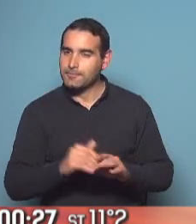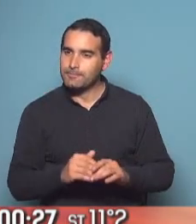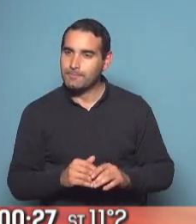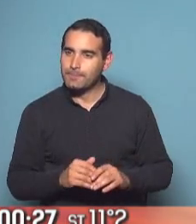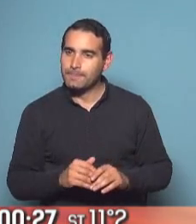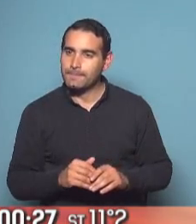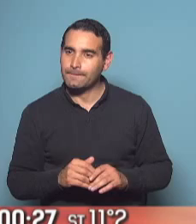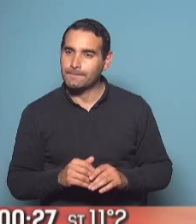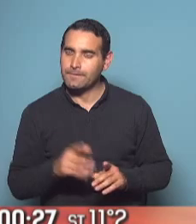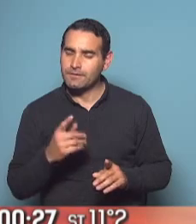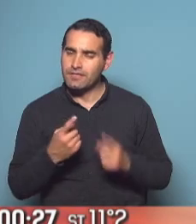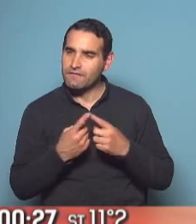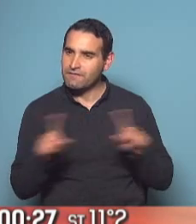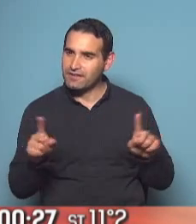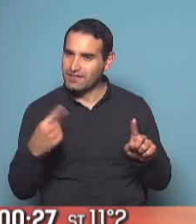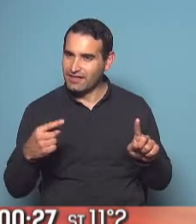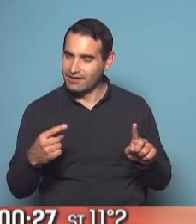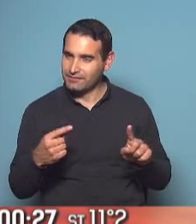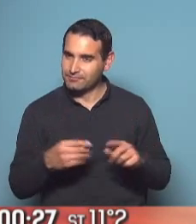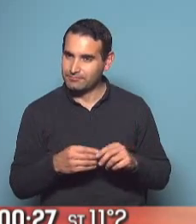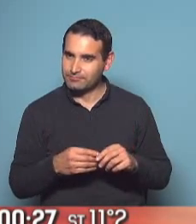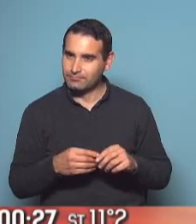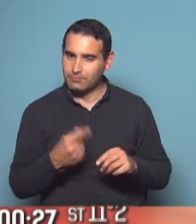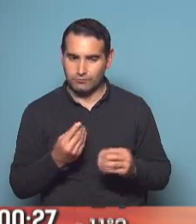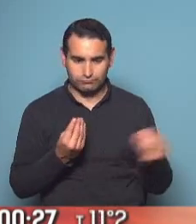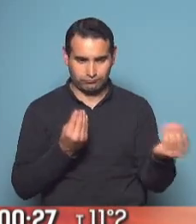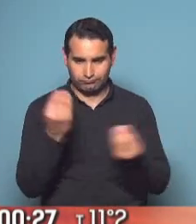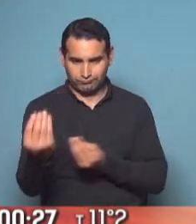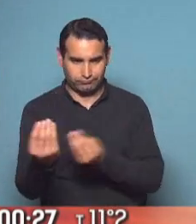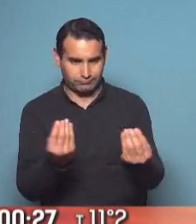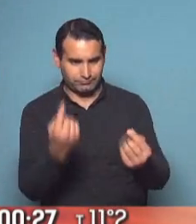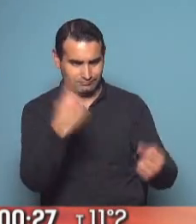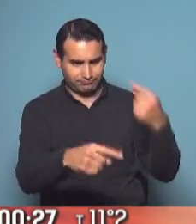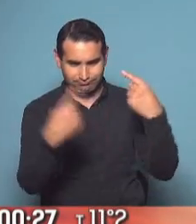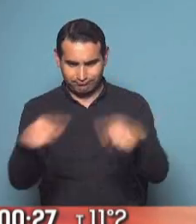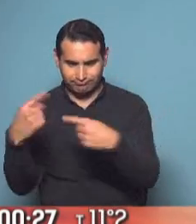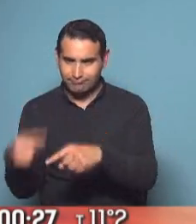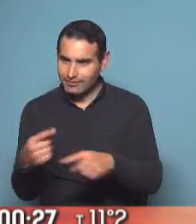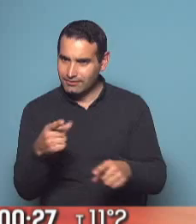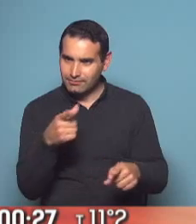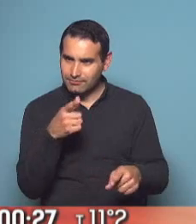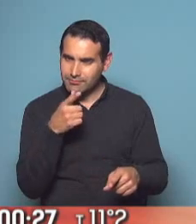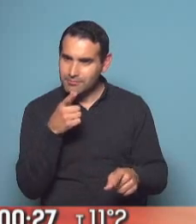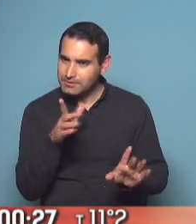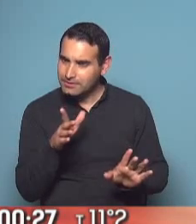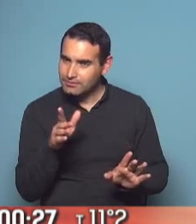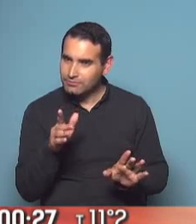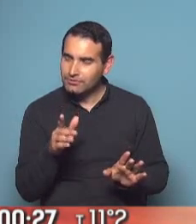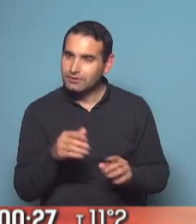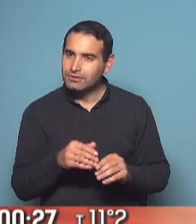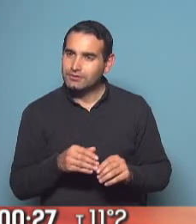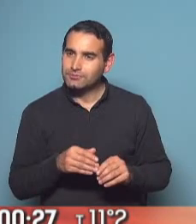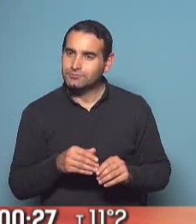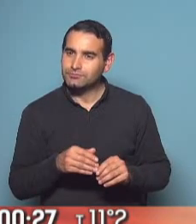la diferencia de todo esto entre unos y otros parecería que no es estrecha las posibilidades y